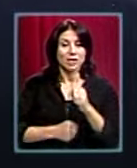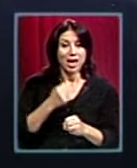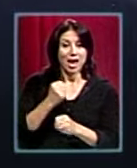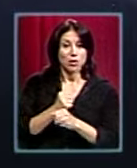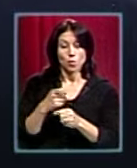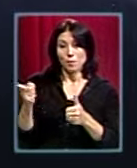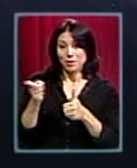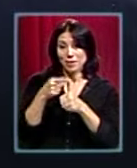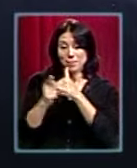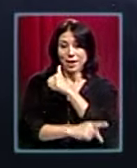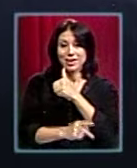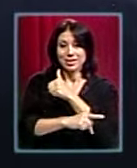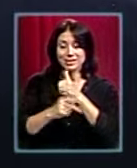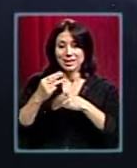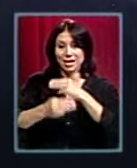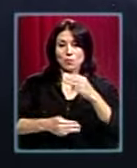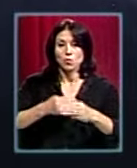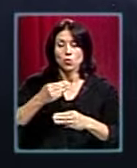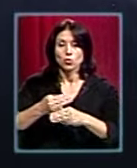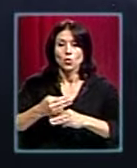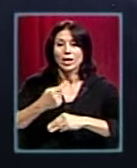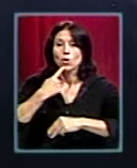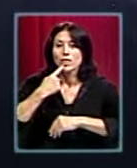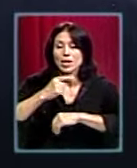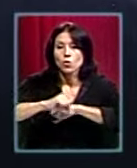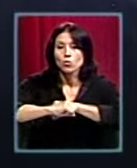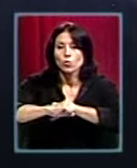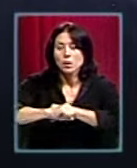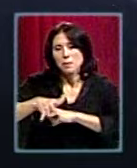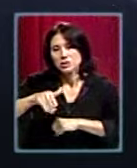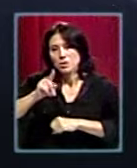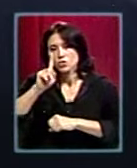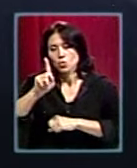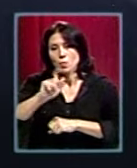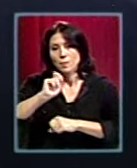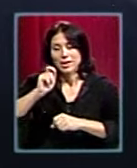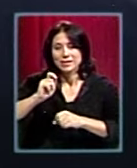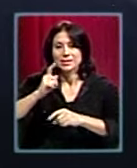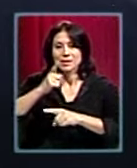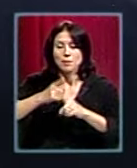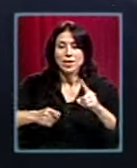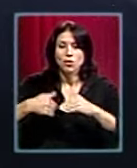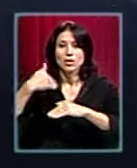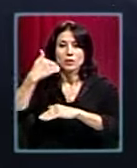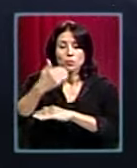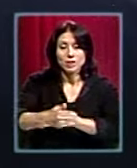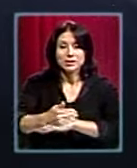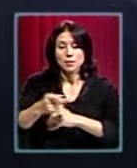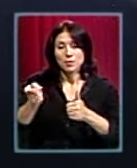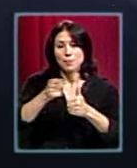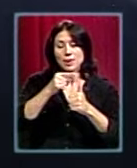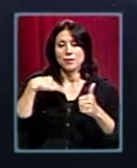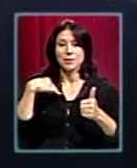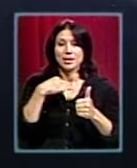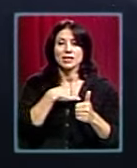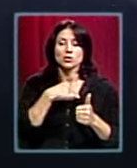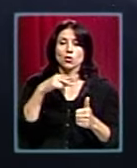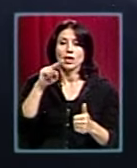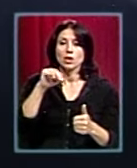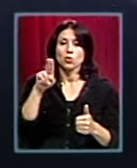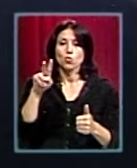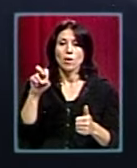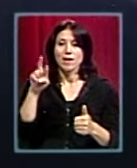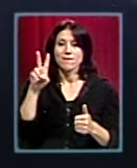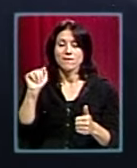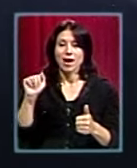lo anunció. Aproximadamente un mes y medio después, el primer ministro de Nueva Zelanda en el Parlamento anunció que Nueva Zelanda buscaba una